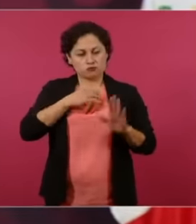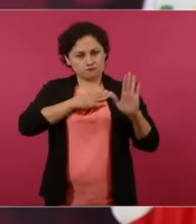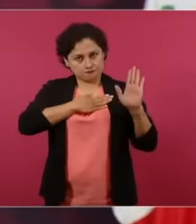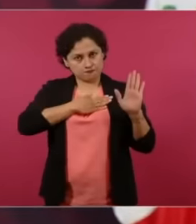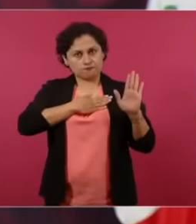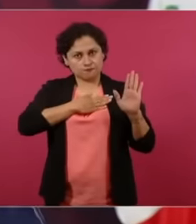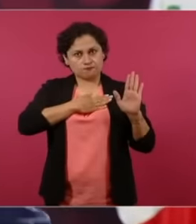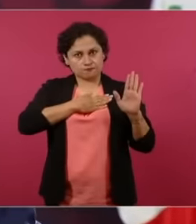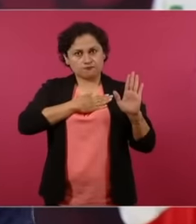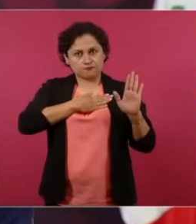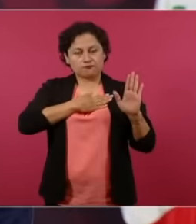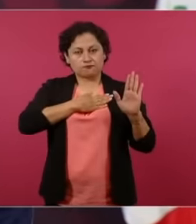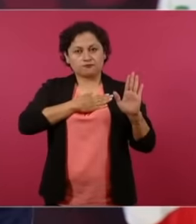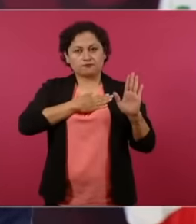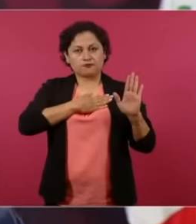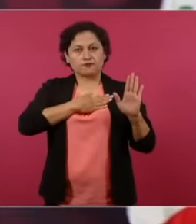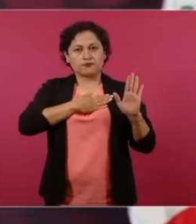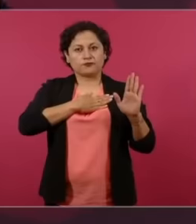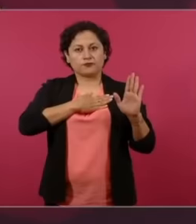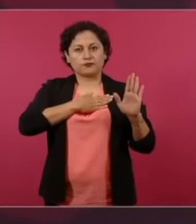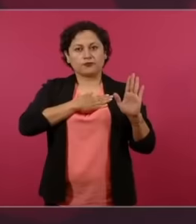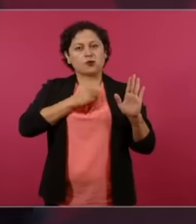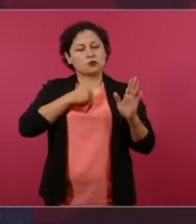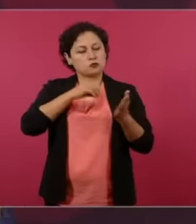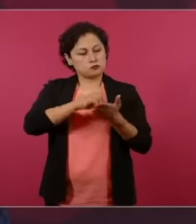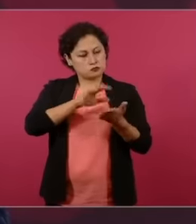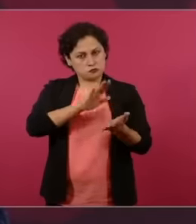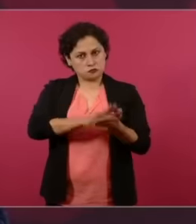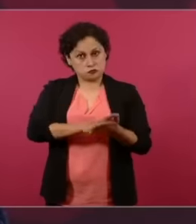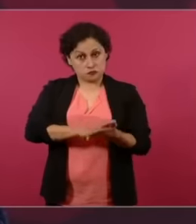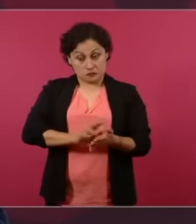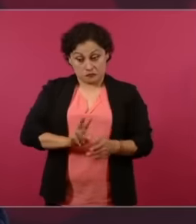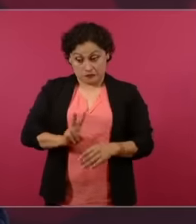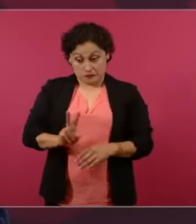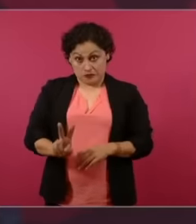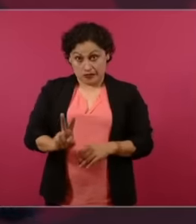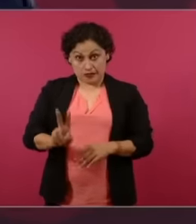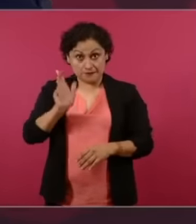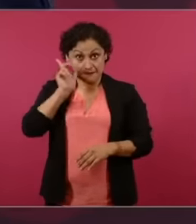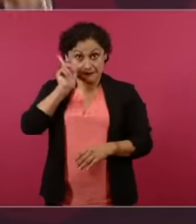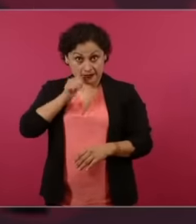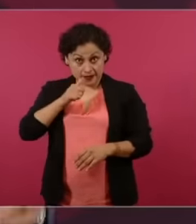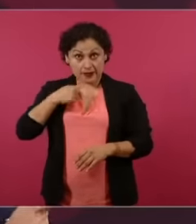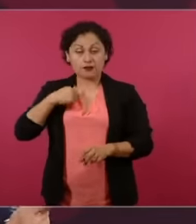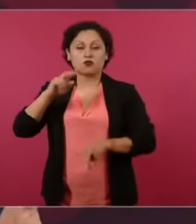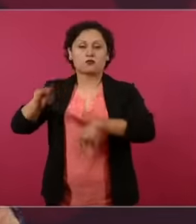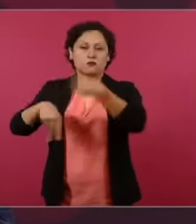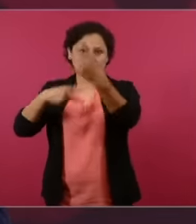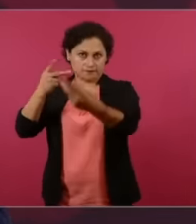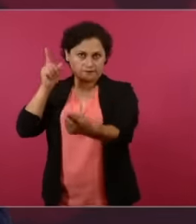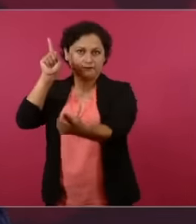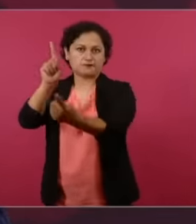este viernes iba yo a estar allá con ellos. Y coincidió